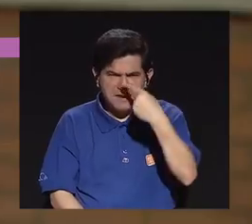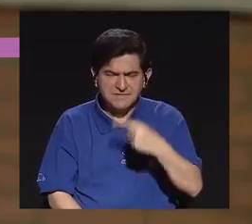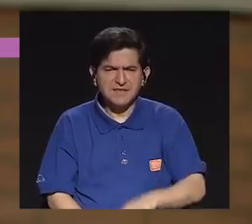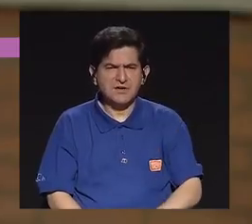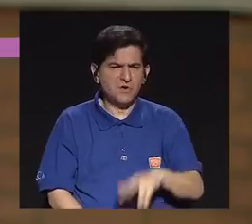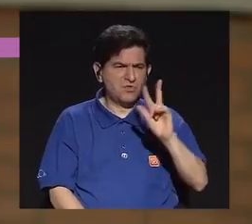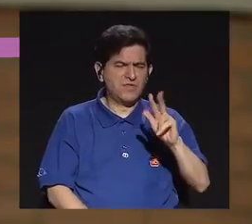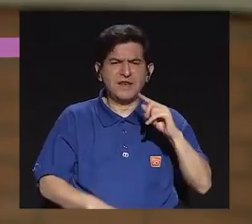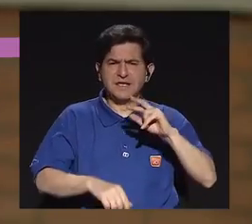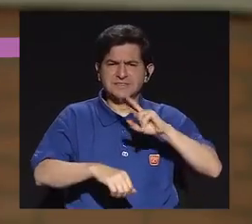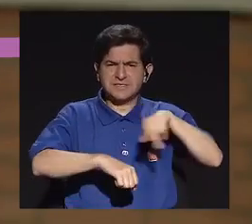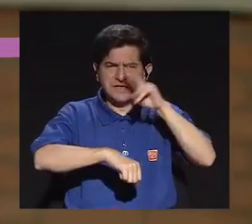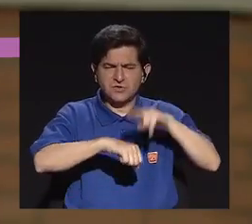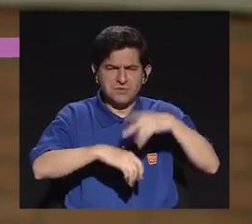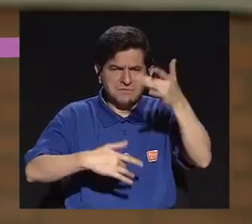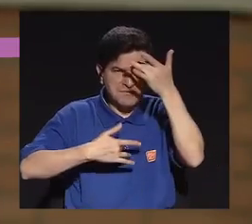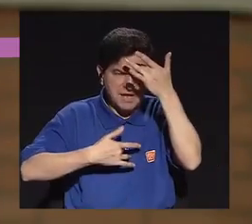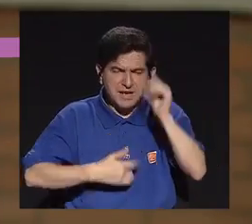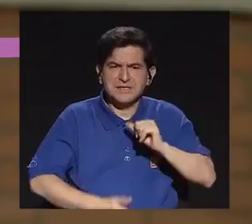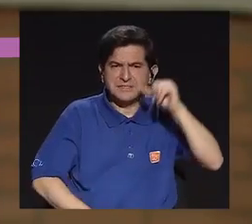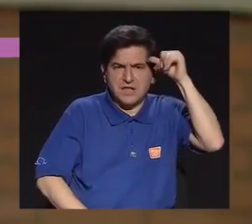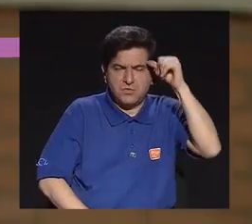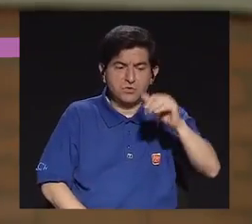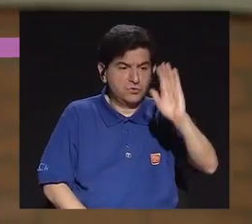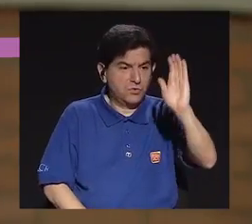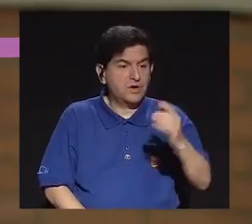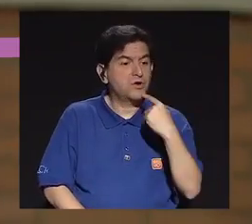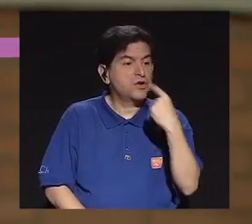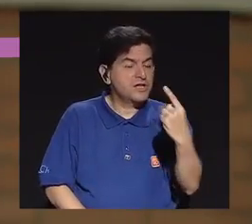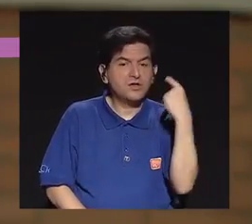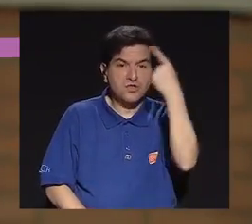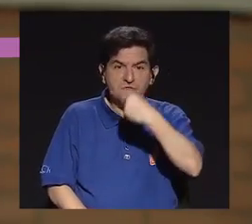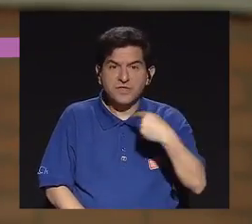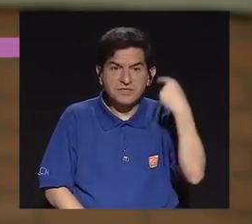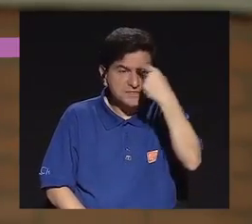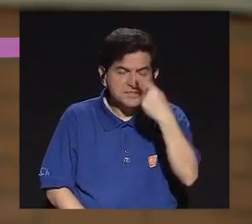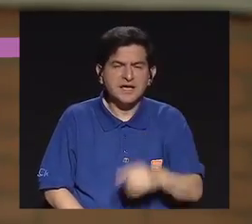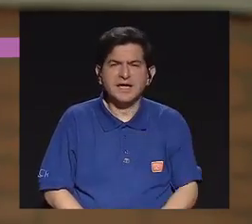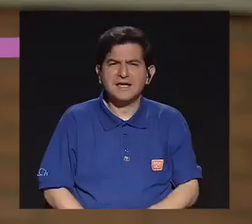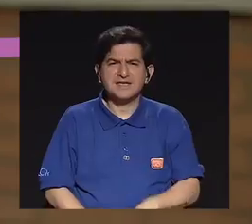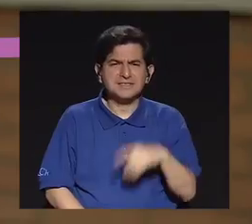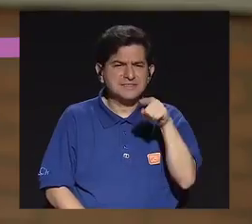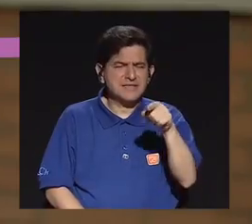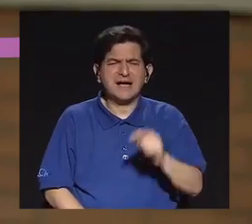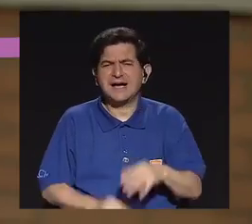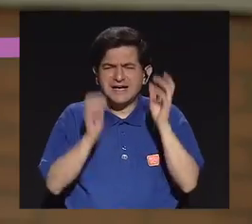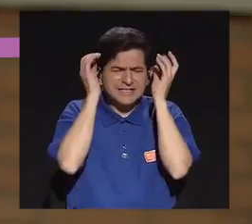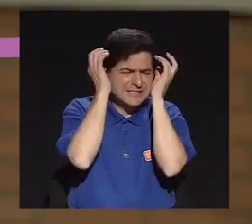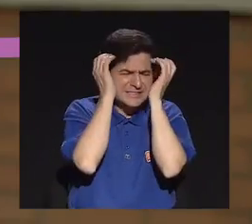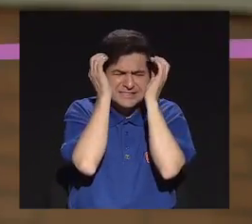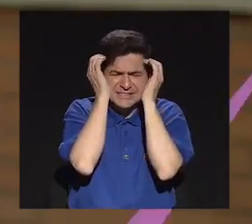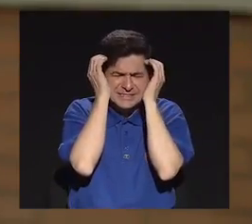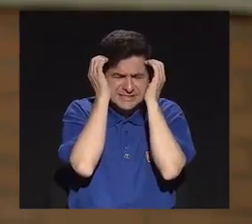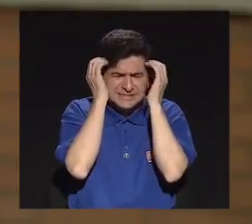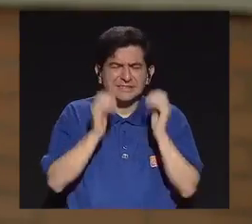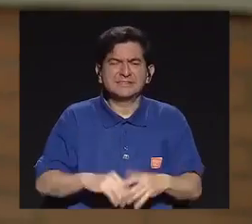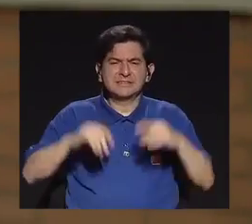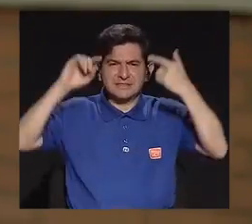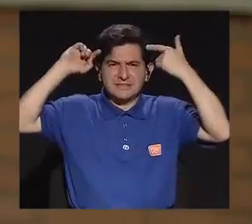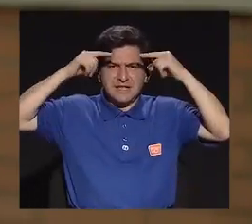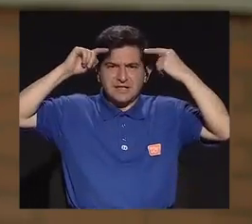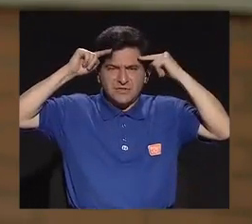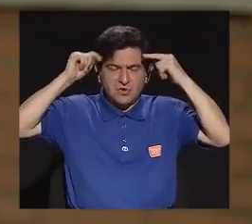las tres patologías más comunes que vemos en el adulto. Generalmente cuando un niño refiere vértigo va a ser una migraña vestibular, o sea, va a ser crisis de